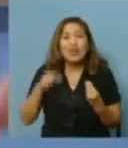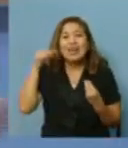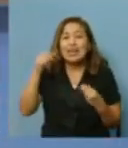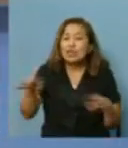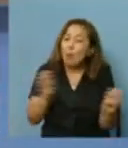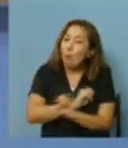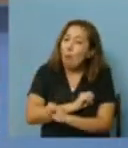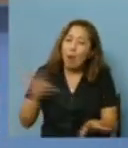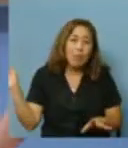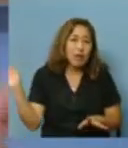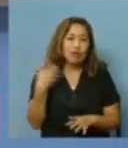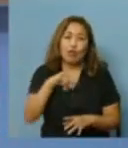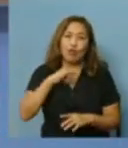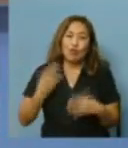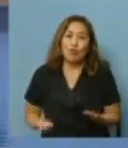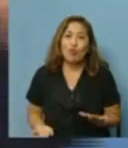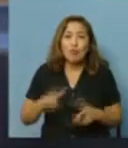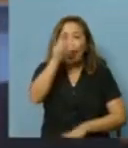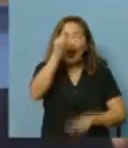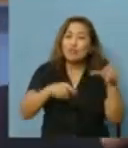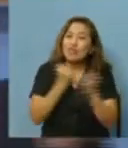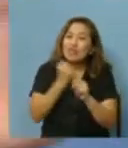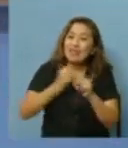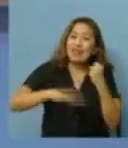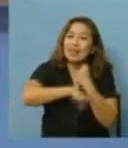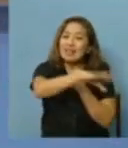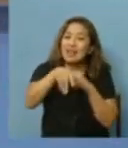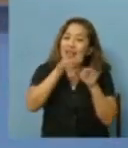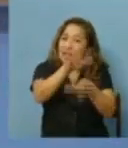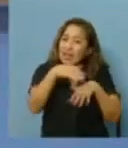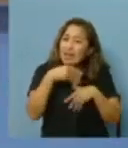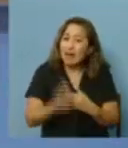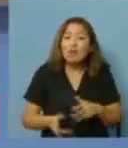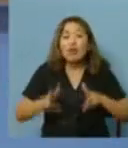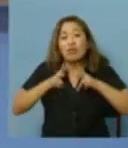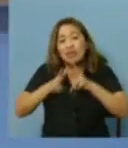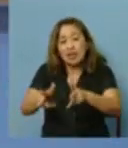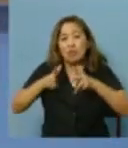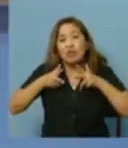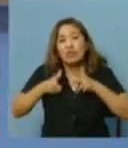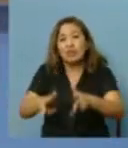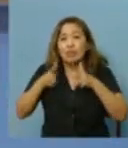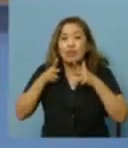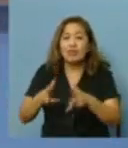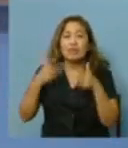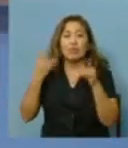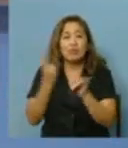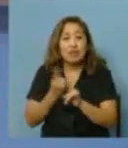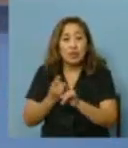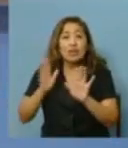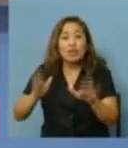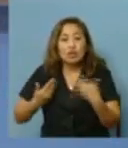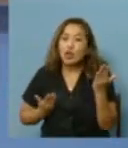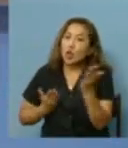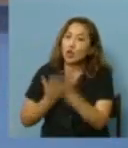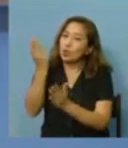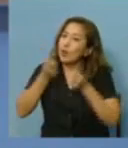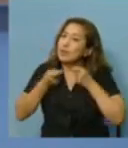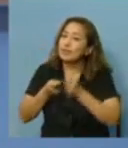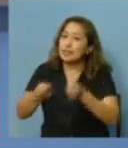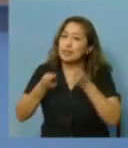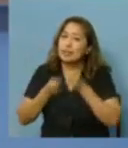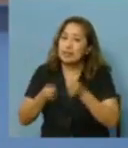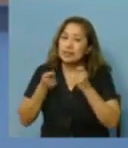para toda la provincia todos los productos para todo lo que dependen del tabaco lo venimos diciendo lo venimos advirtiendo por eso vamos a seguir peleando no